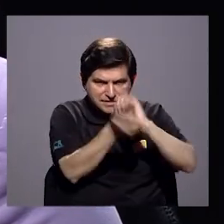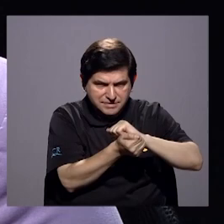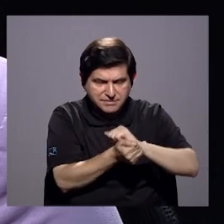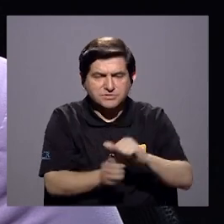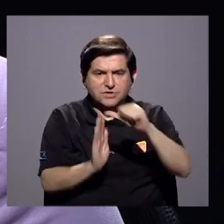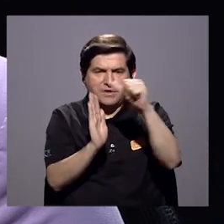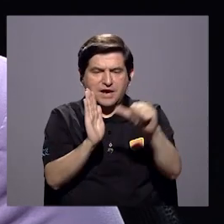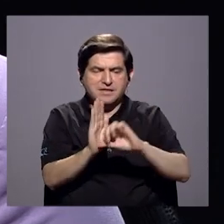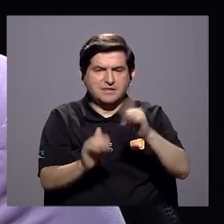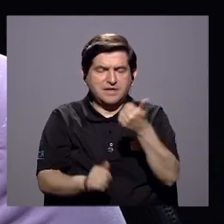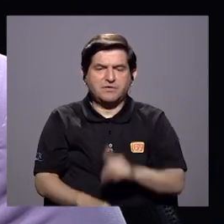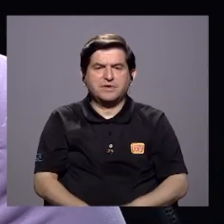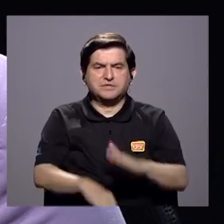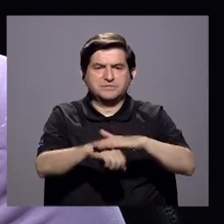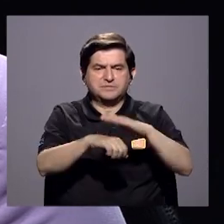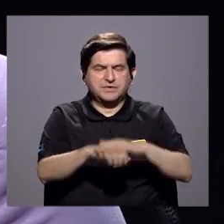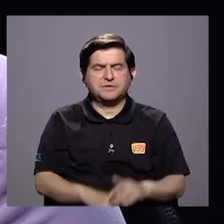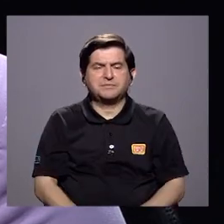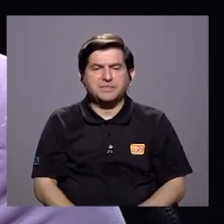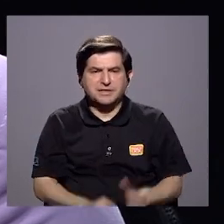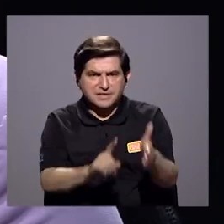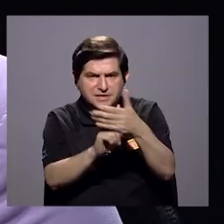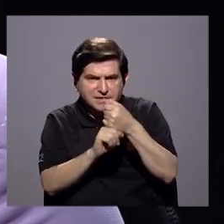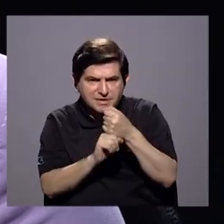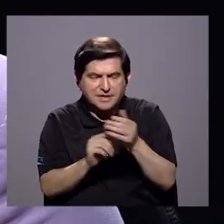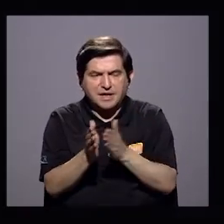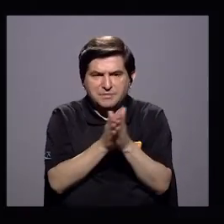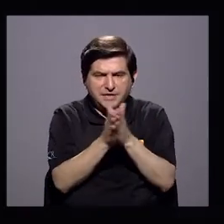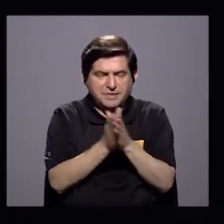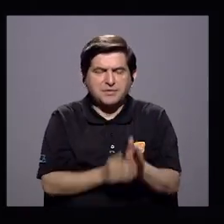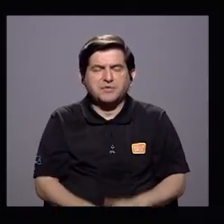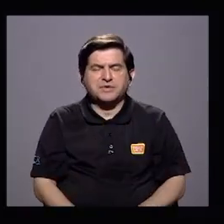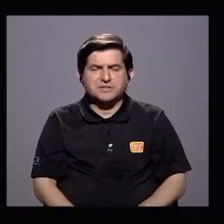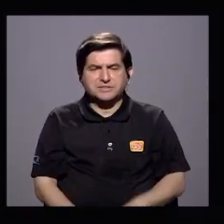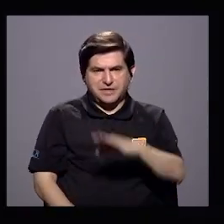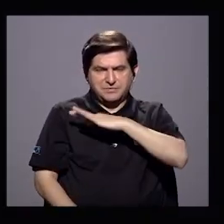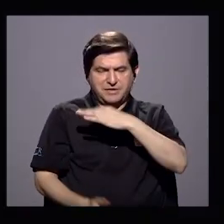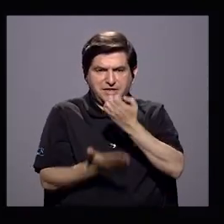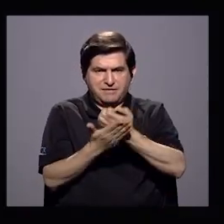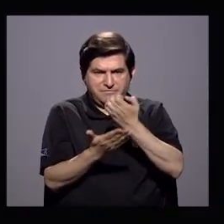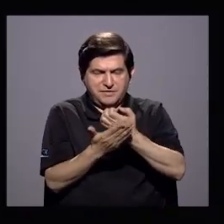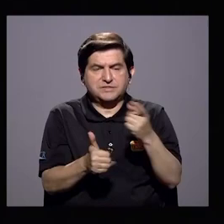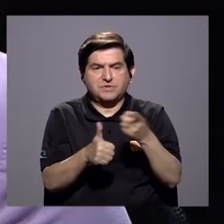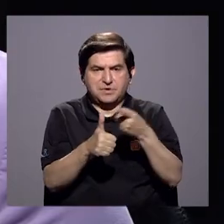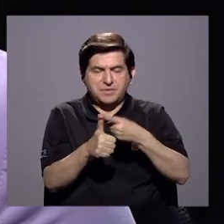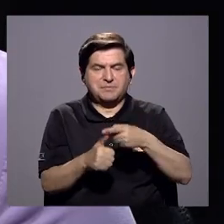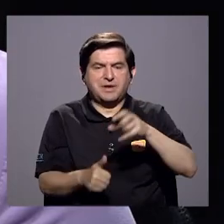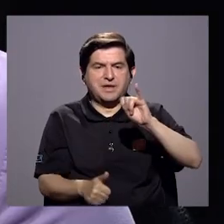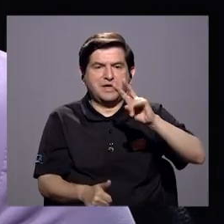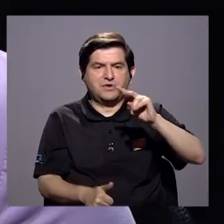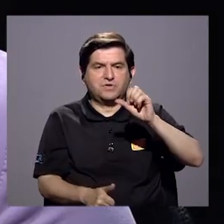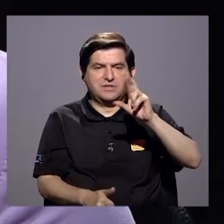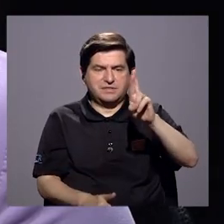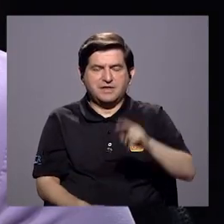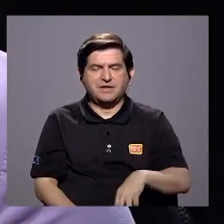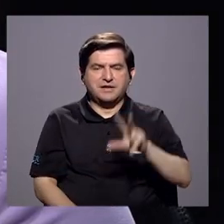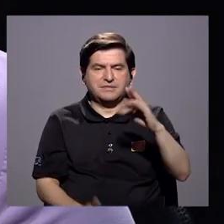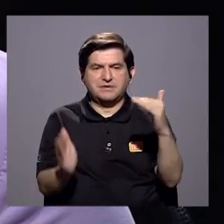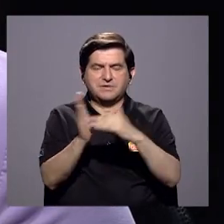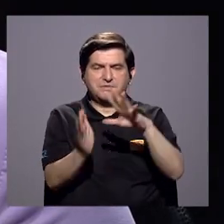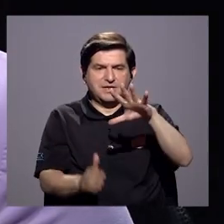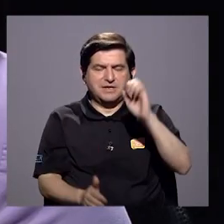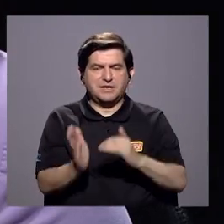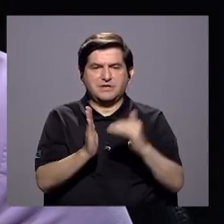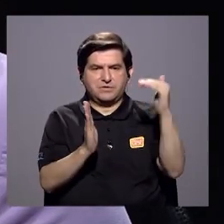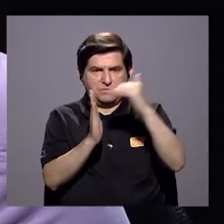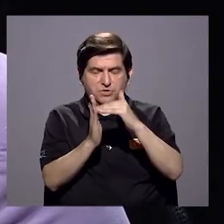10, permite captar superávit de instituciones públicas no financieras. El primero que captamos fue el del INDER, 3.500 millones que